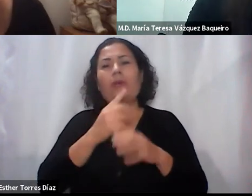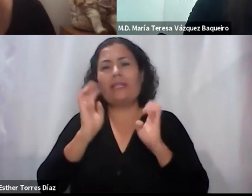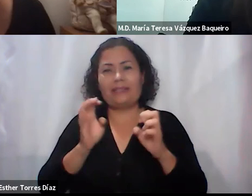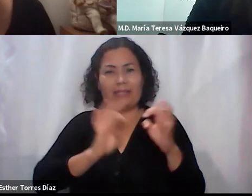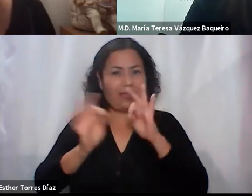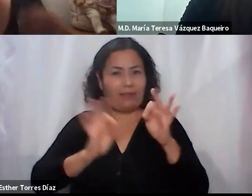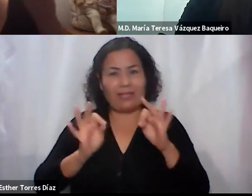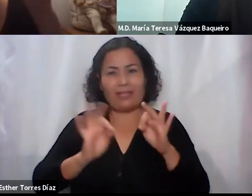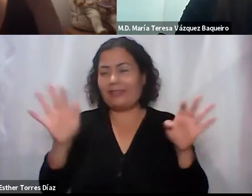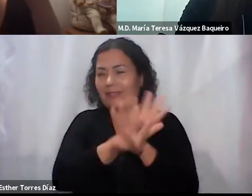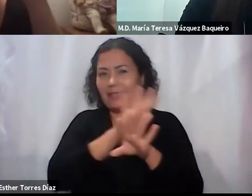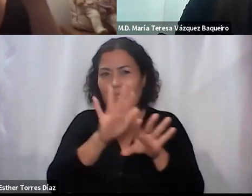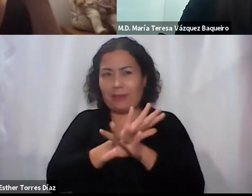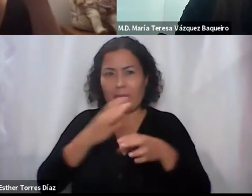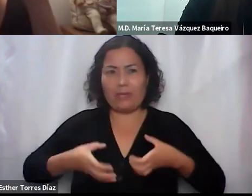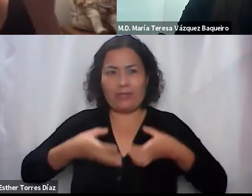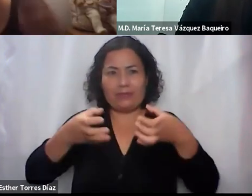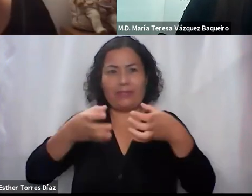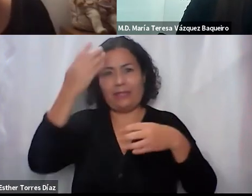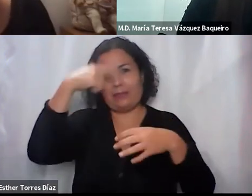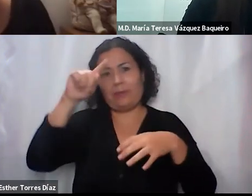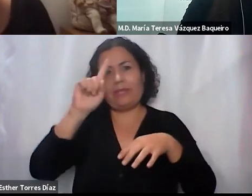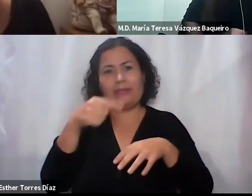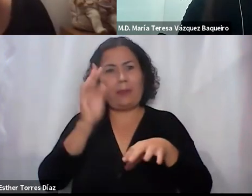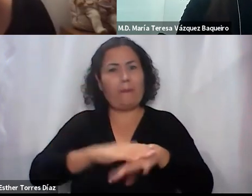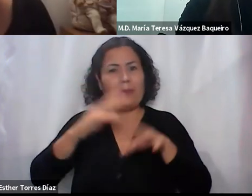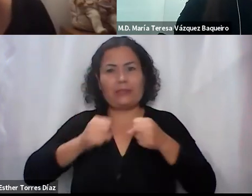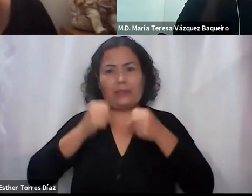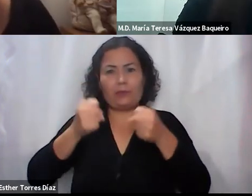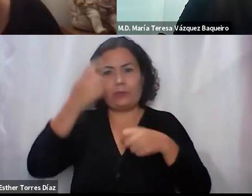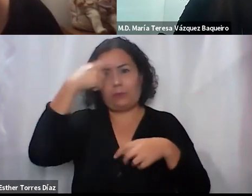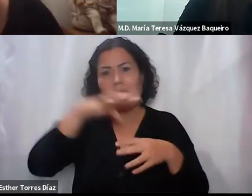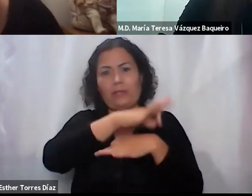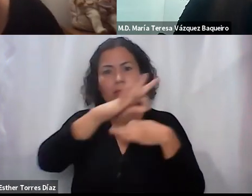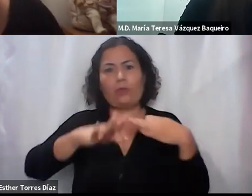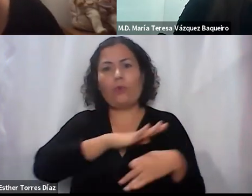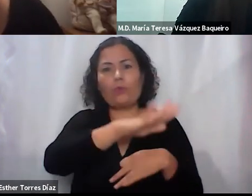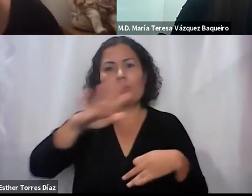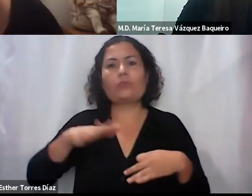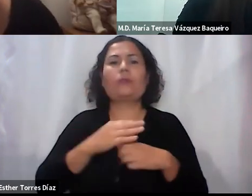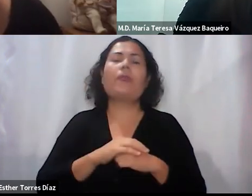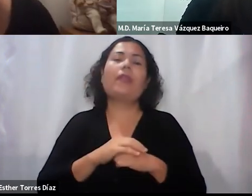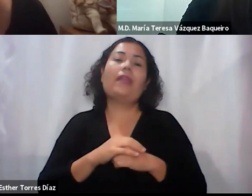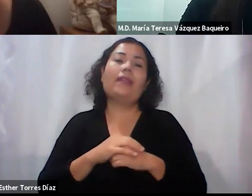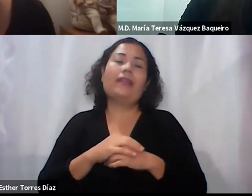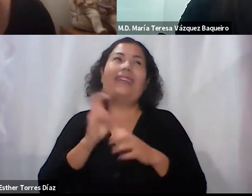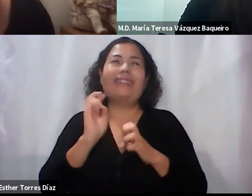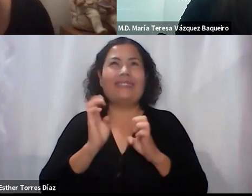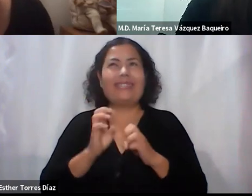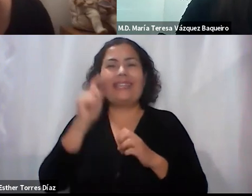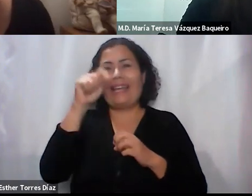reformar nuestras vialidades para hacerlas más seguras para todos y todas. Como verás, están en este conversatorio